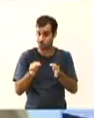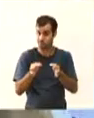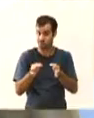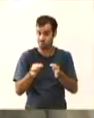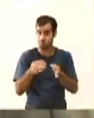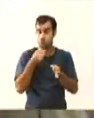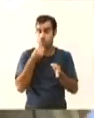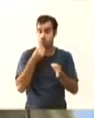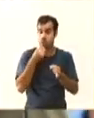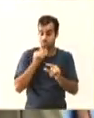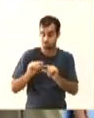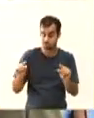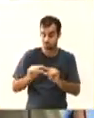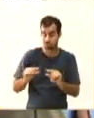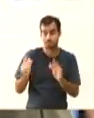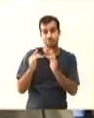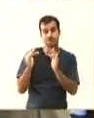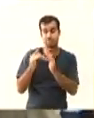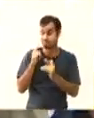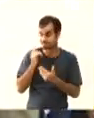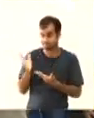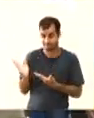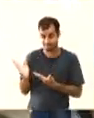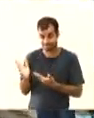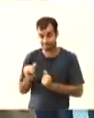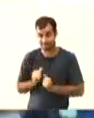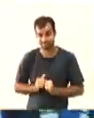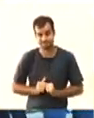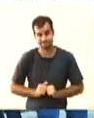través de nuestra dirección de correo electrónico